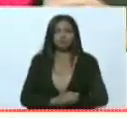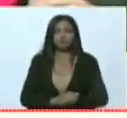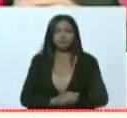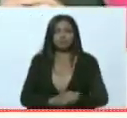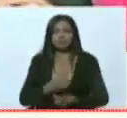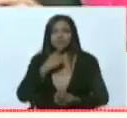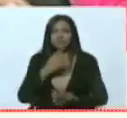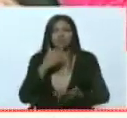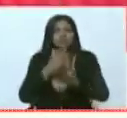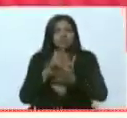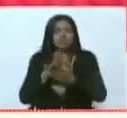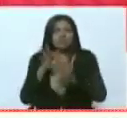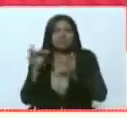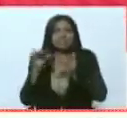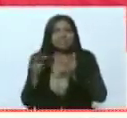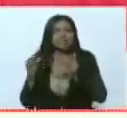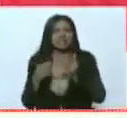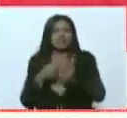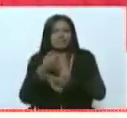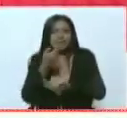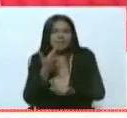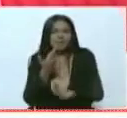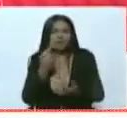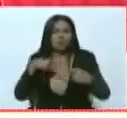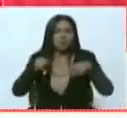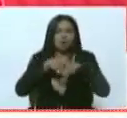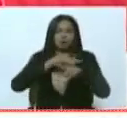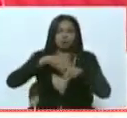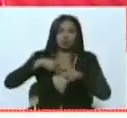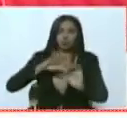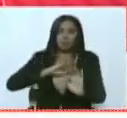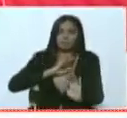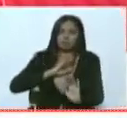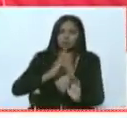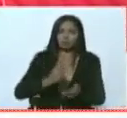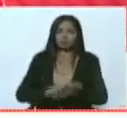les digo, un pequeño detalle, es que nosotros,